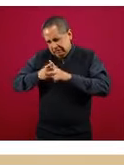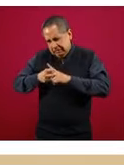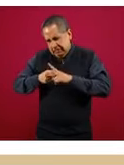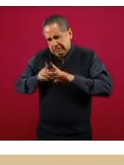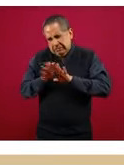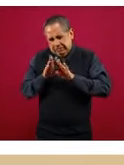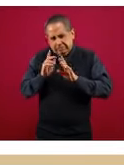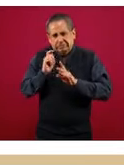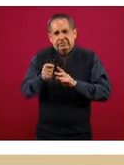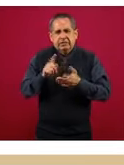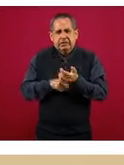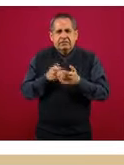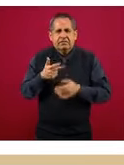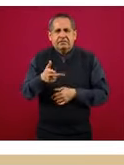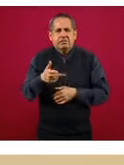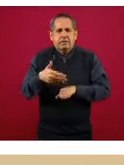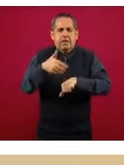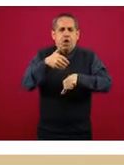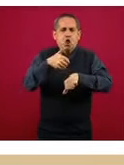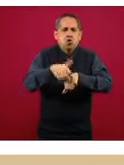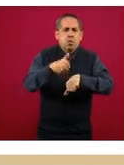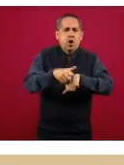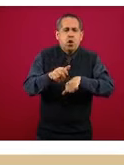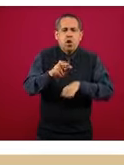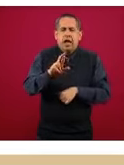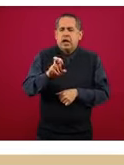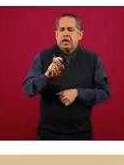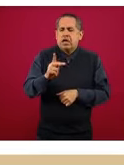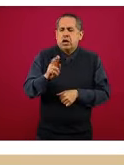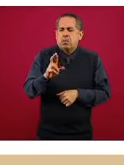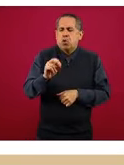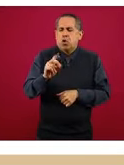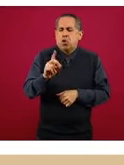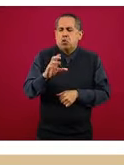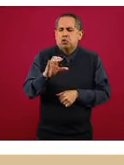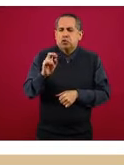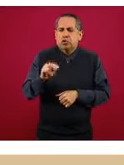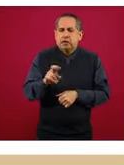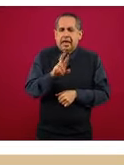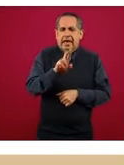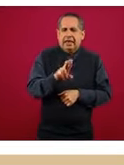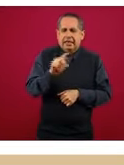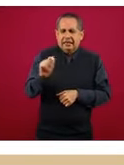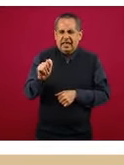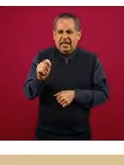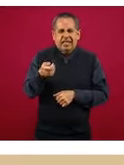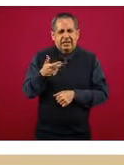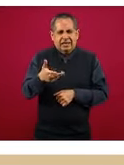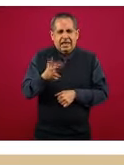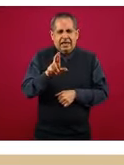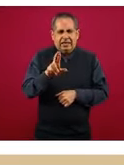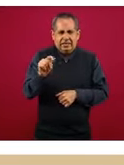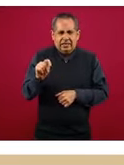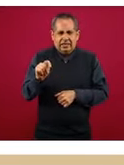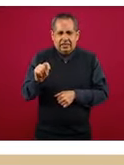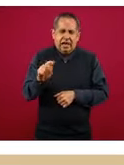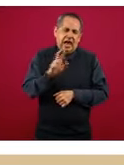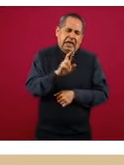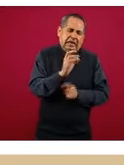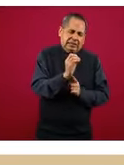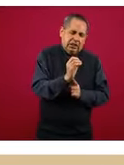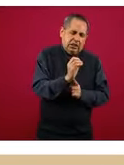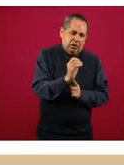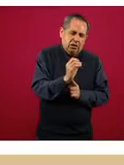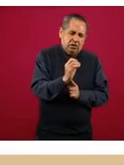matemática, que le llamamos el número de reproducción, RT. Se le conoce como R0 cuando